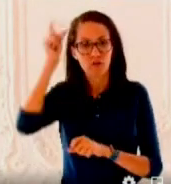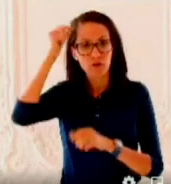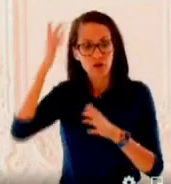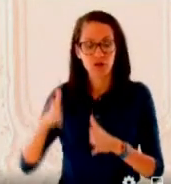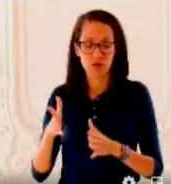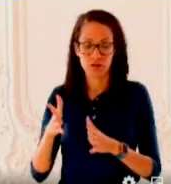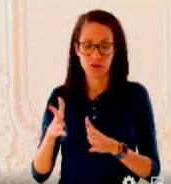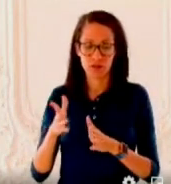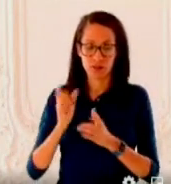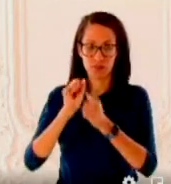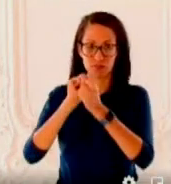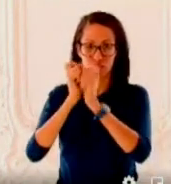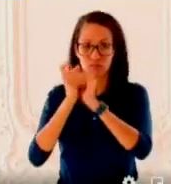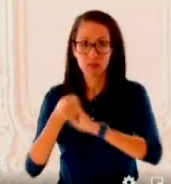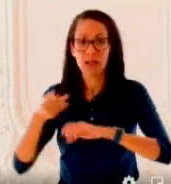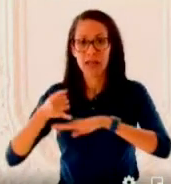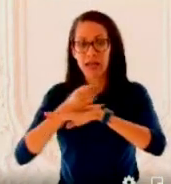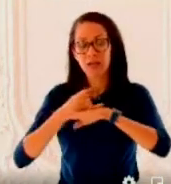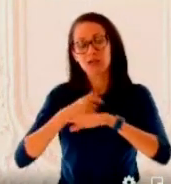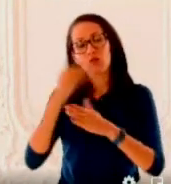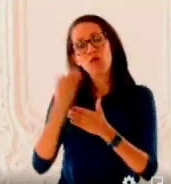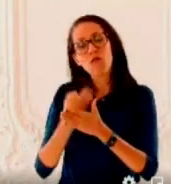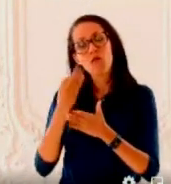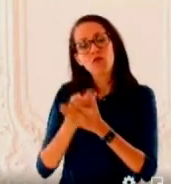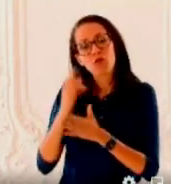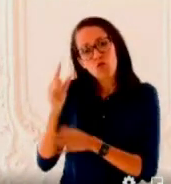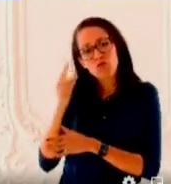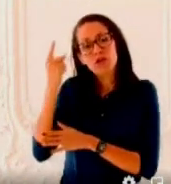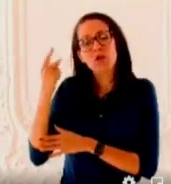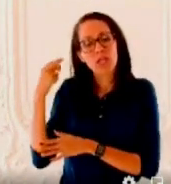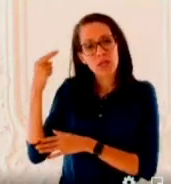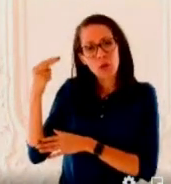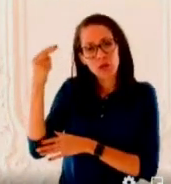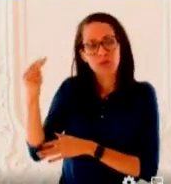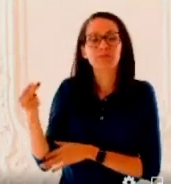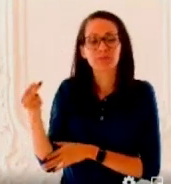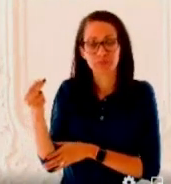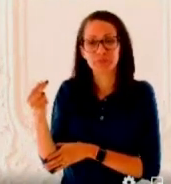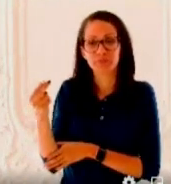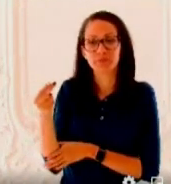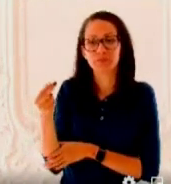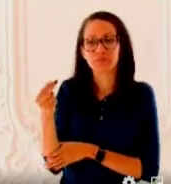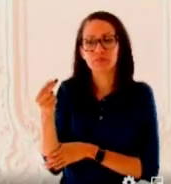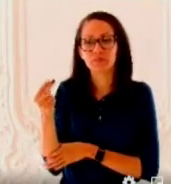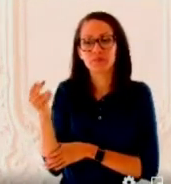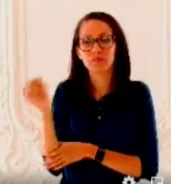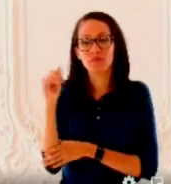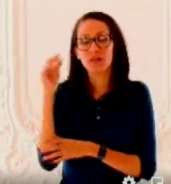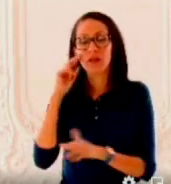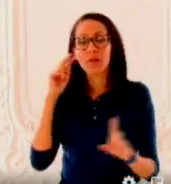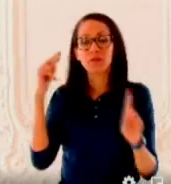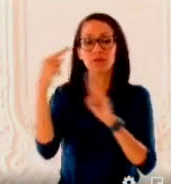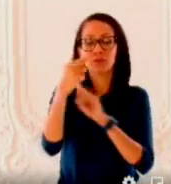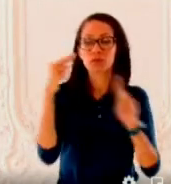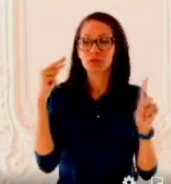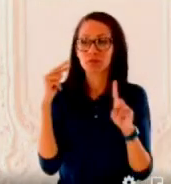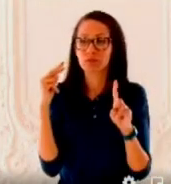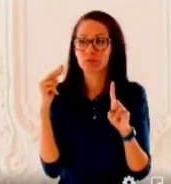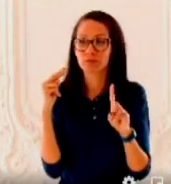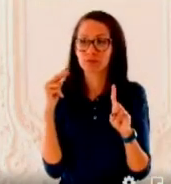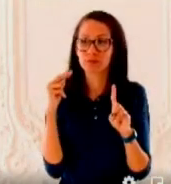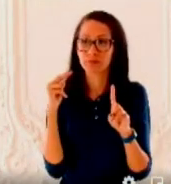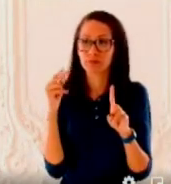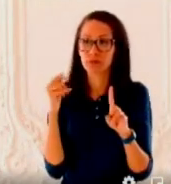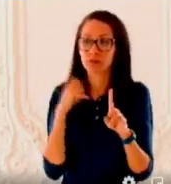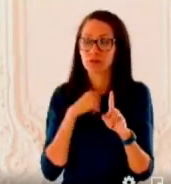unos fondos que son únicos e históricos. Además de eso, desde el punto de vista de mi hoja de récord,